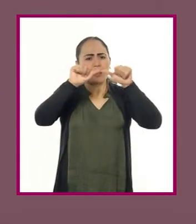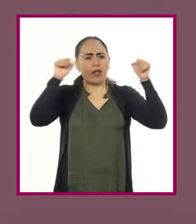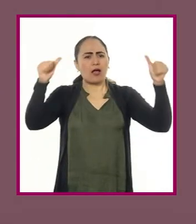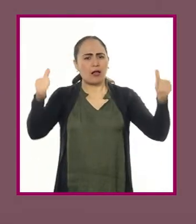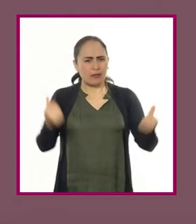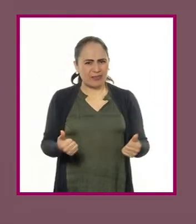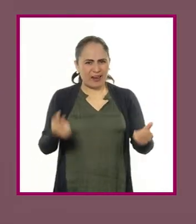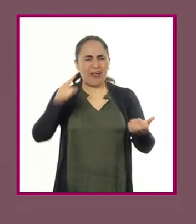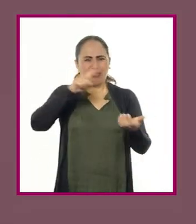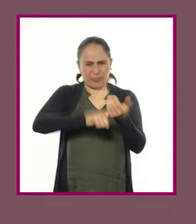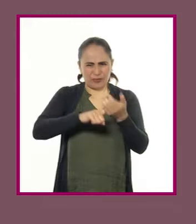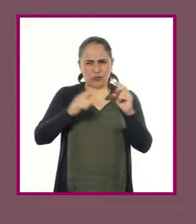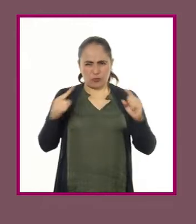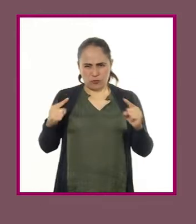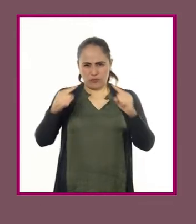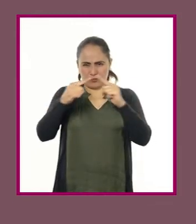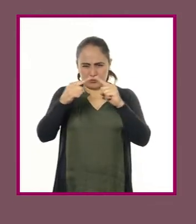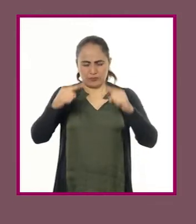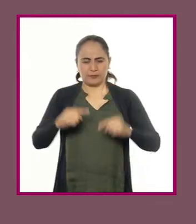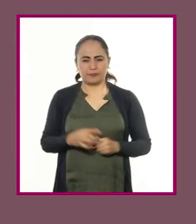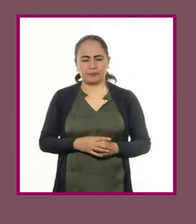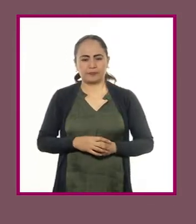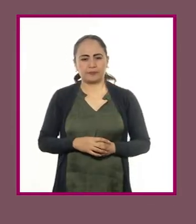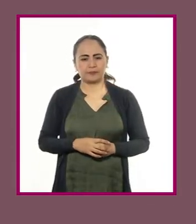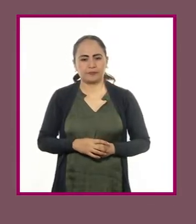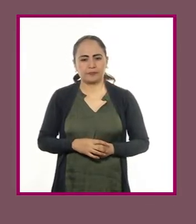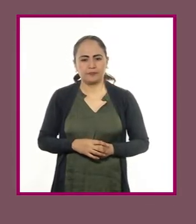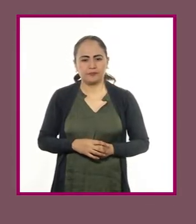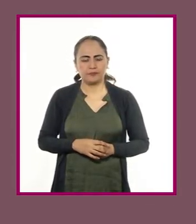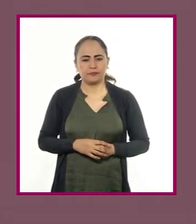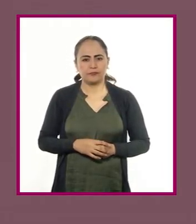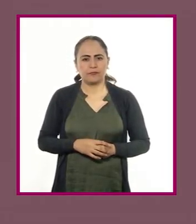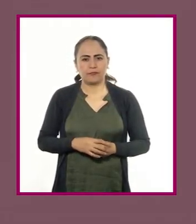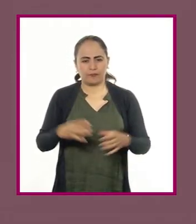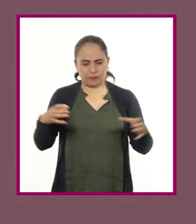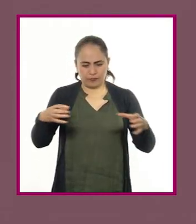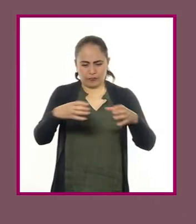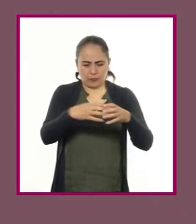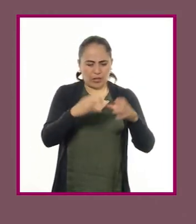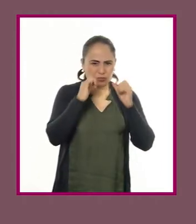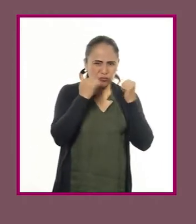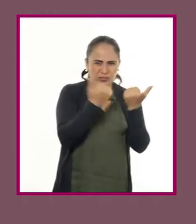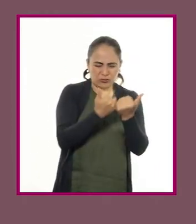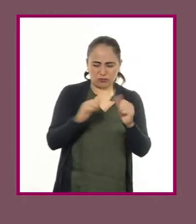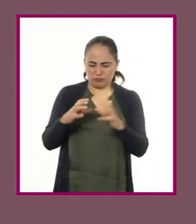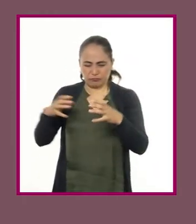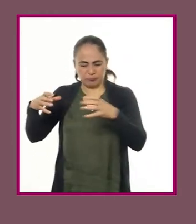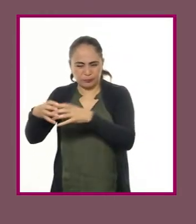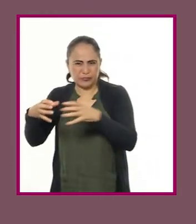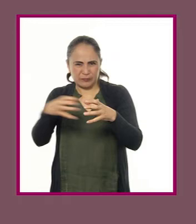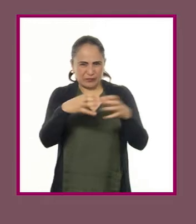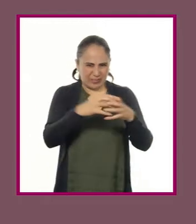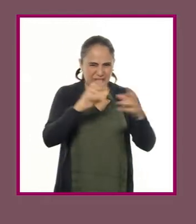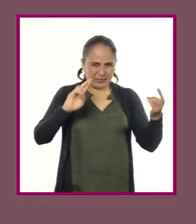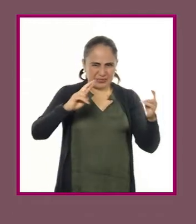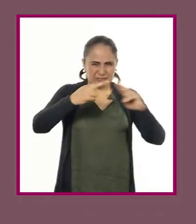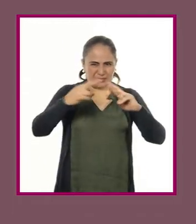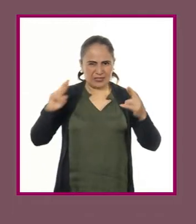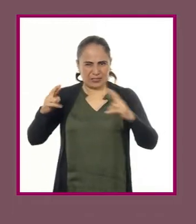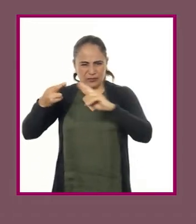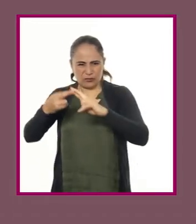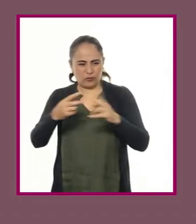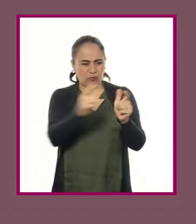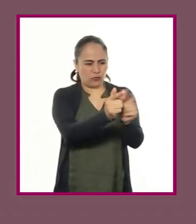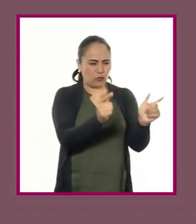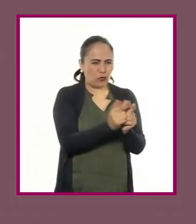en una iglesia. Entonces tenemos estas corporaciones, cofradías religiosas,